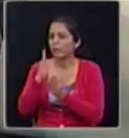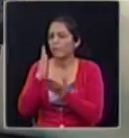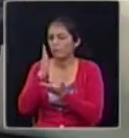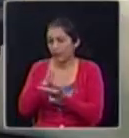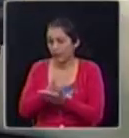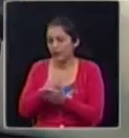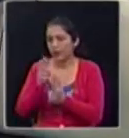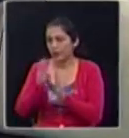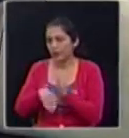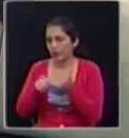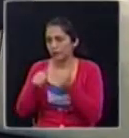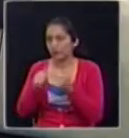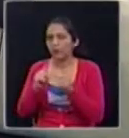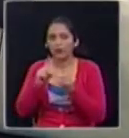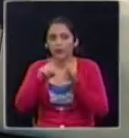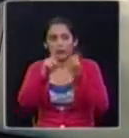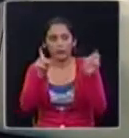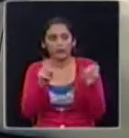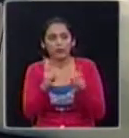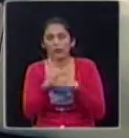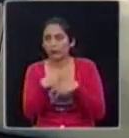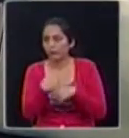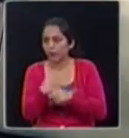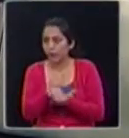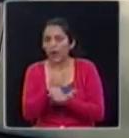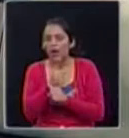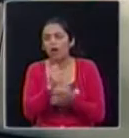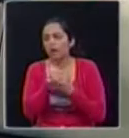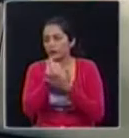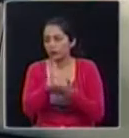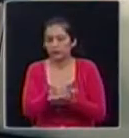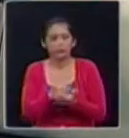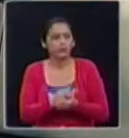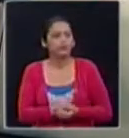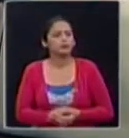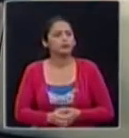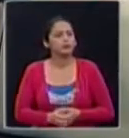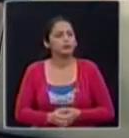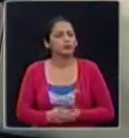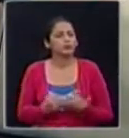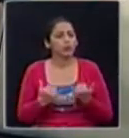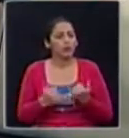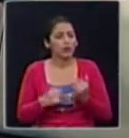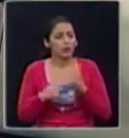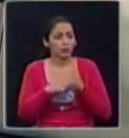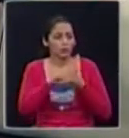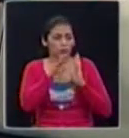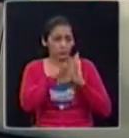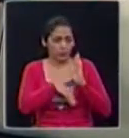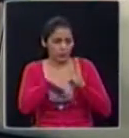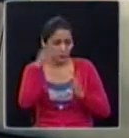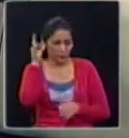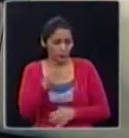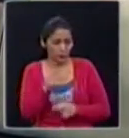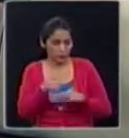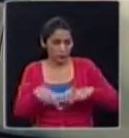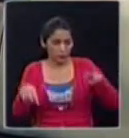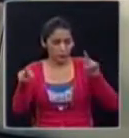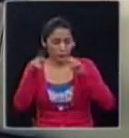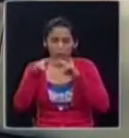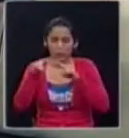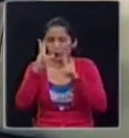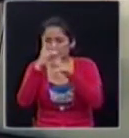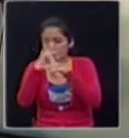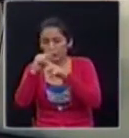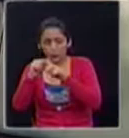dice, bajarán los precios. ¿De verdad en la práctica se podrá evidenciar eso, esta reducción de precios? Sí, mire,